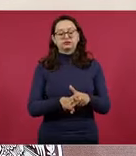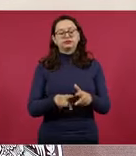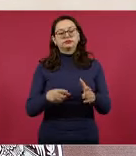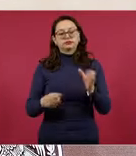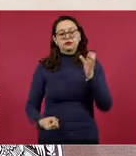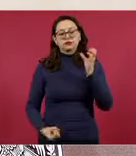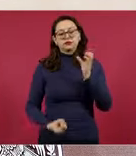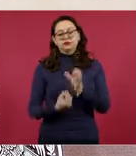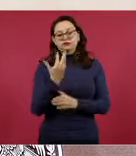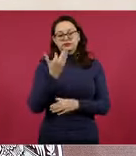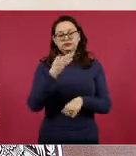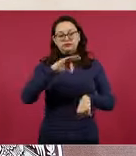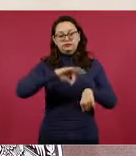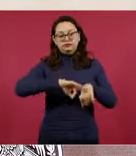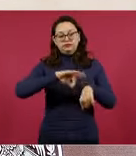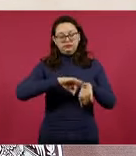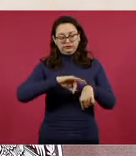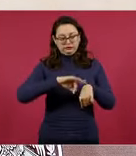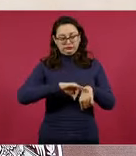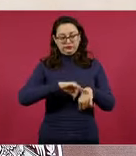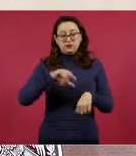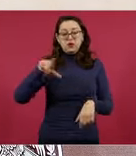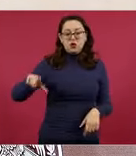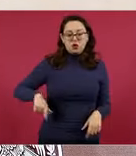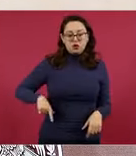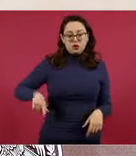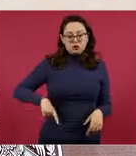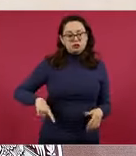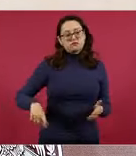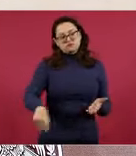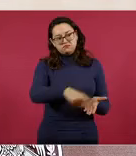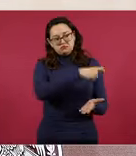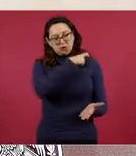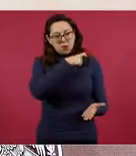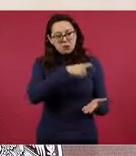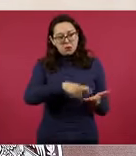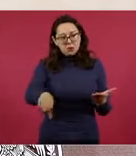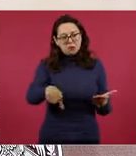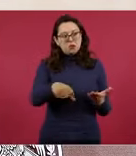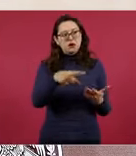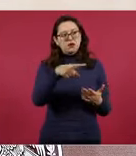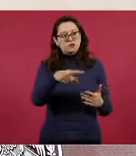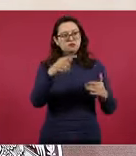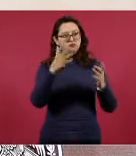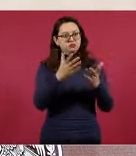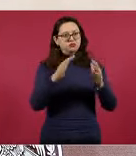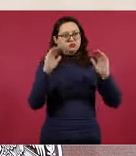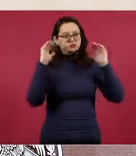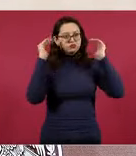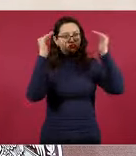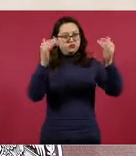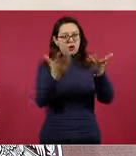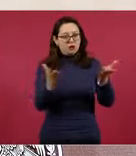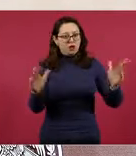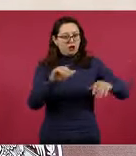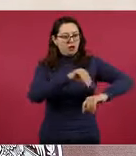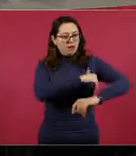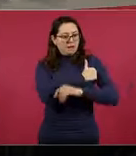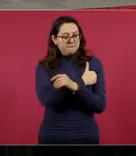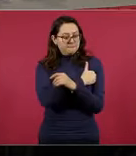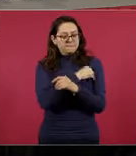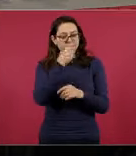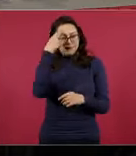la posibilidad de que el gobierno federal adquiera un almacén especializado en gestión y administración de medicamentos e insumos